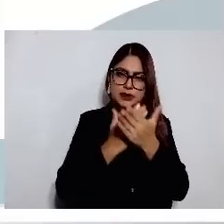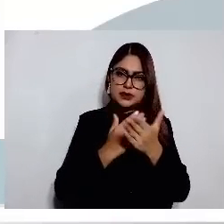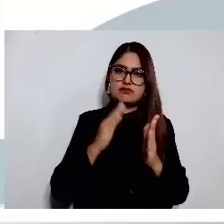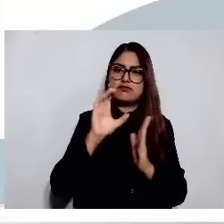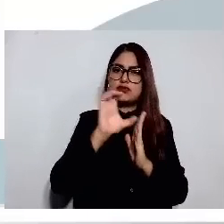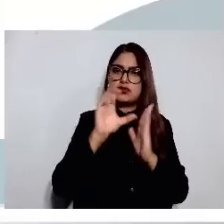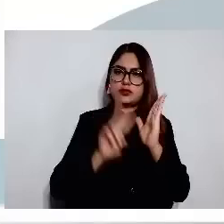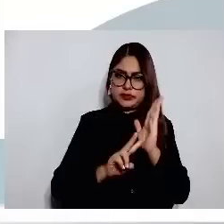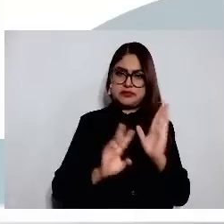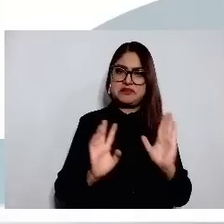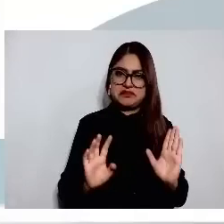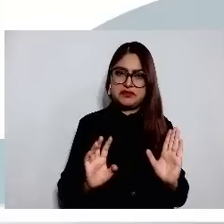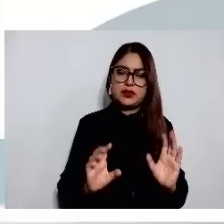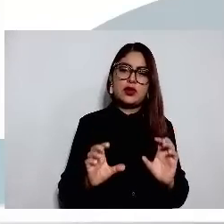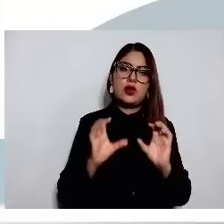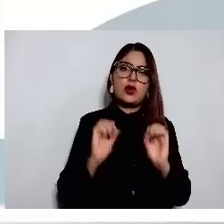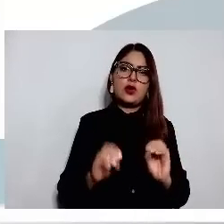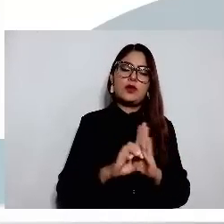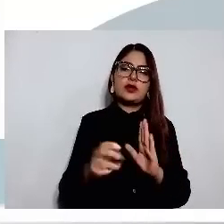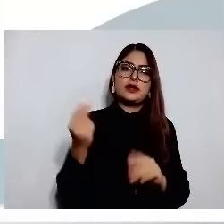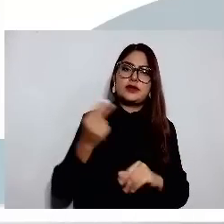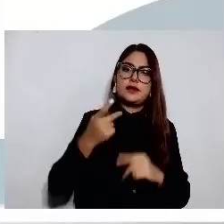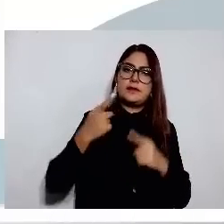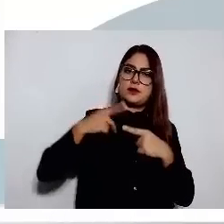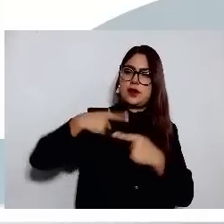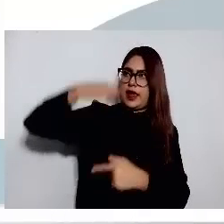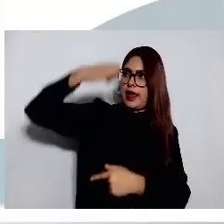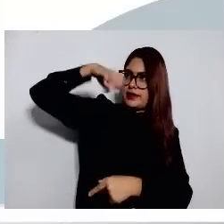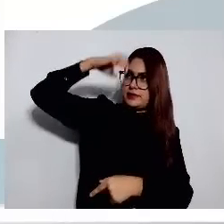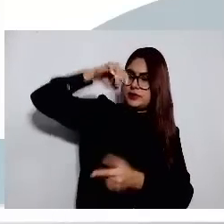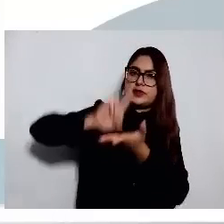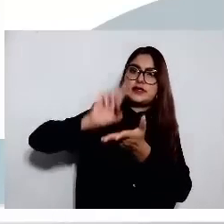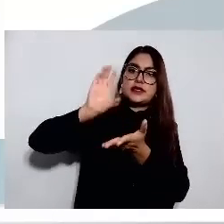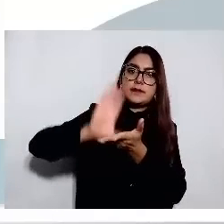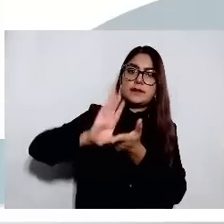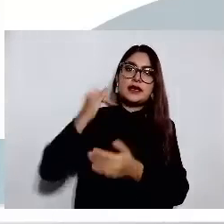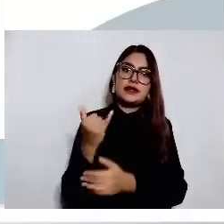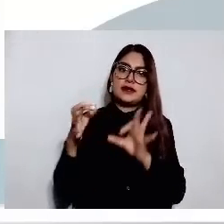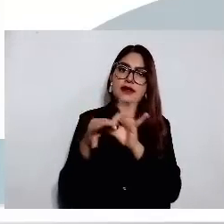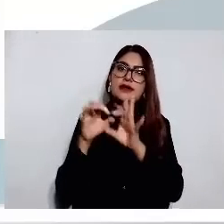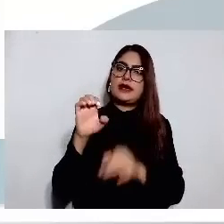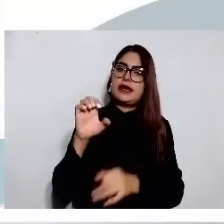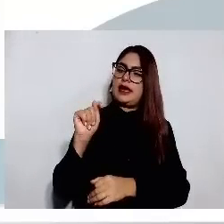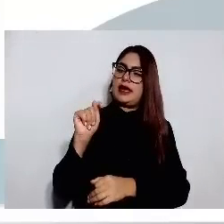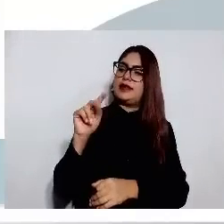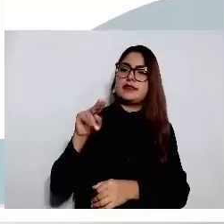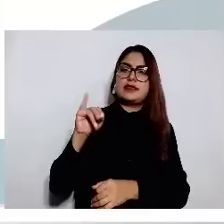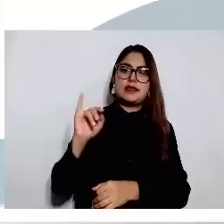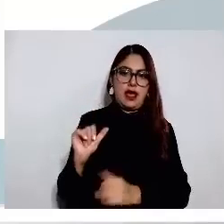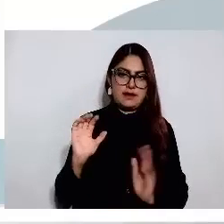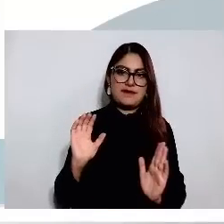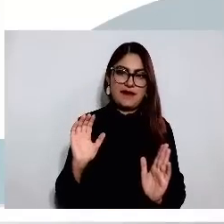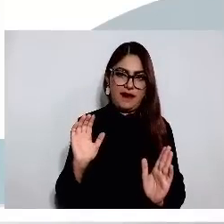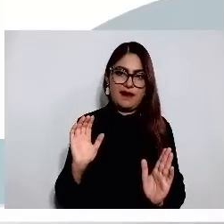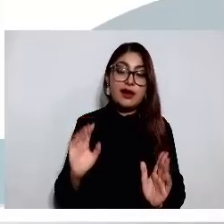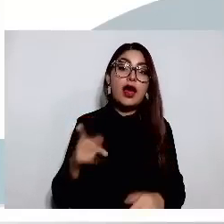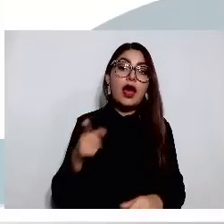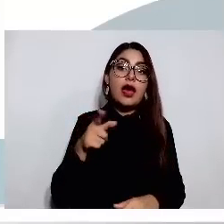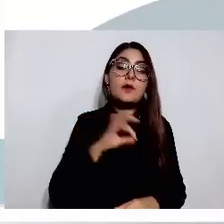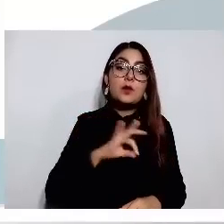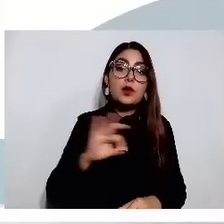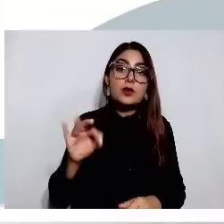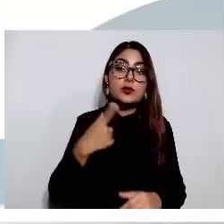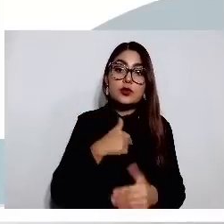en discapacidad y etnia. Entonces, ahí podemos comenzar a abrirnos y a colaborar con sociedad civil,